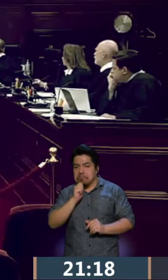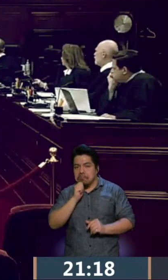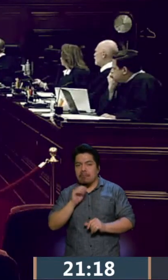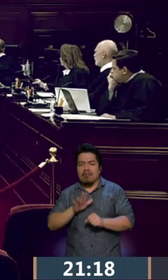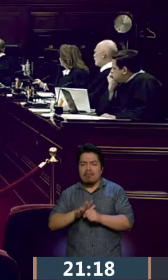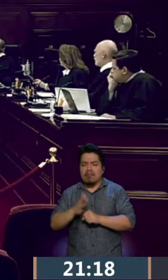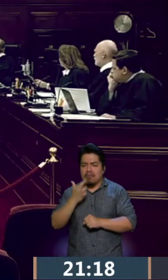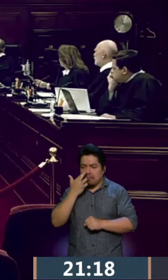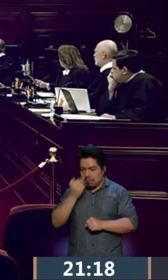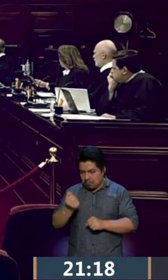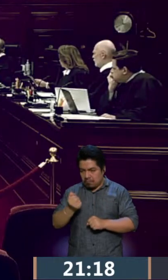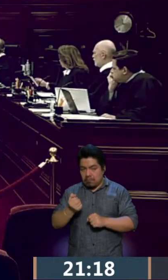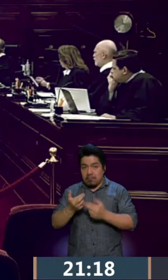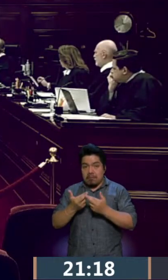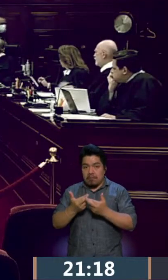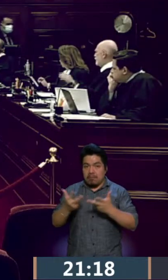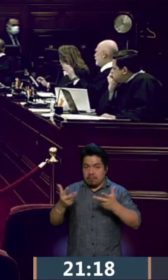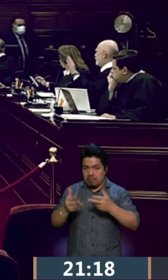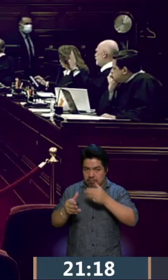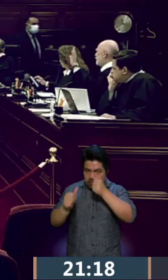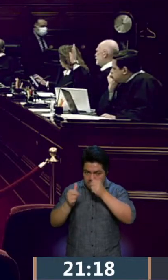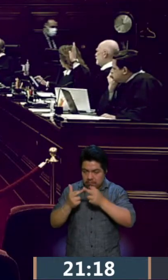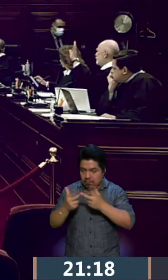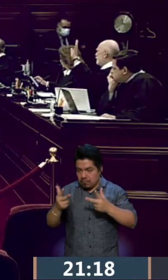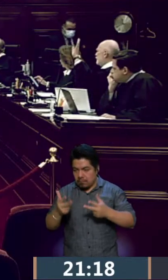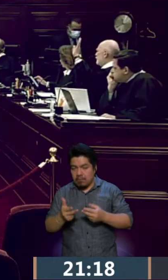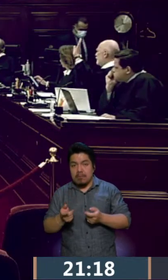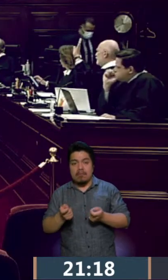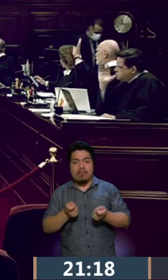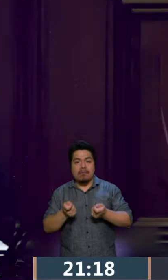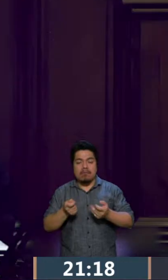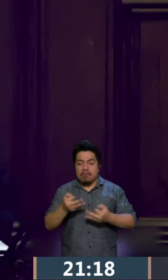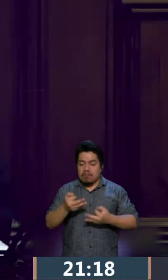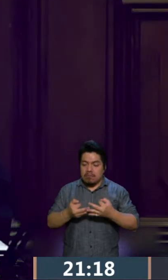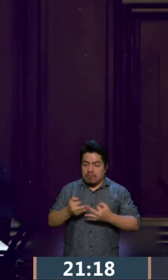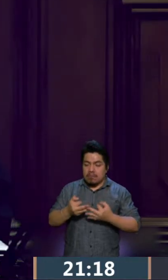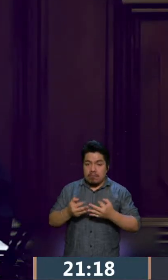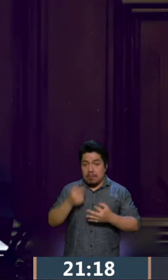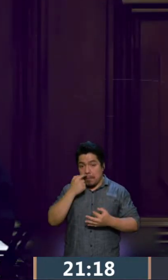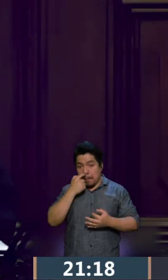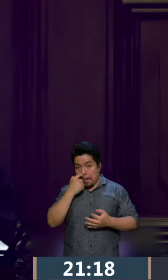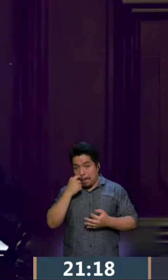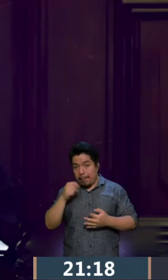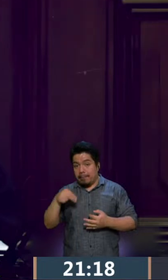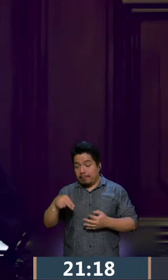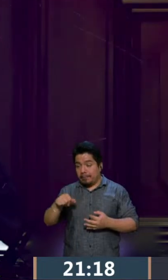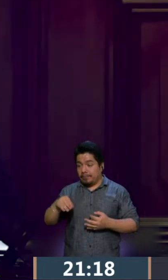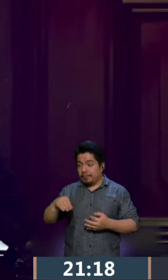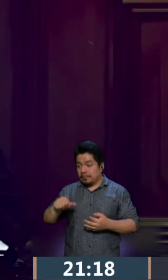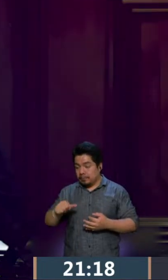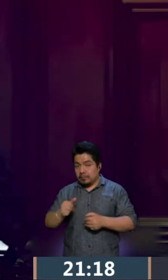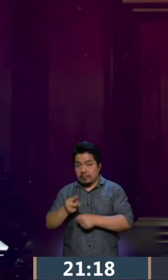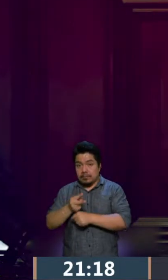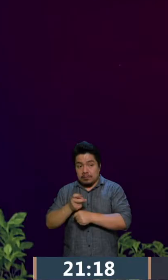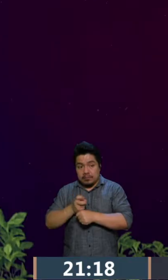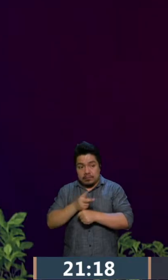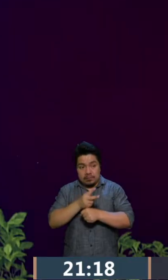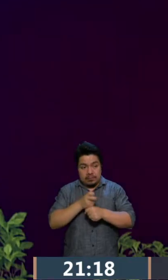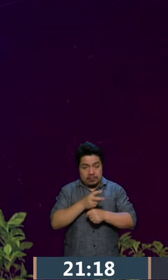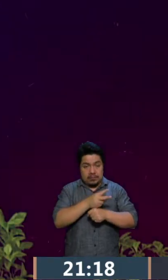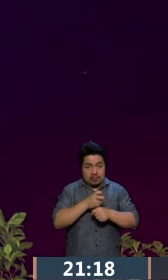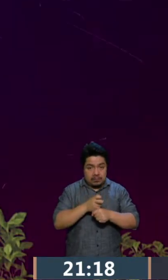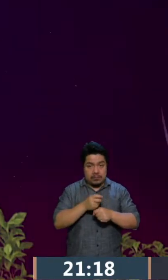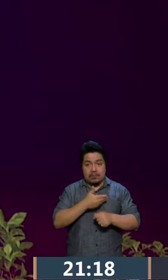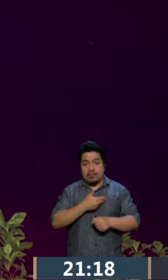de la reunión, la ruptura de un acuerdo para controlar al Tribunal Electoral, la ministra Norma Piña invitó sin avisar a los magistrados,